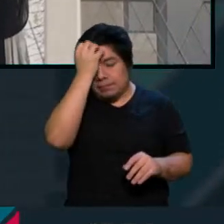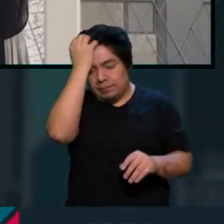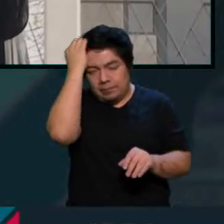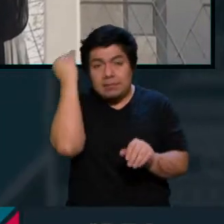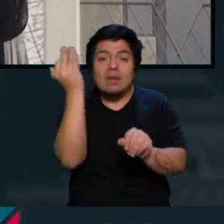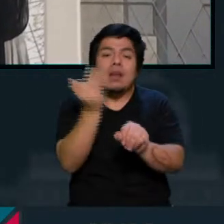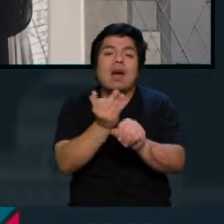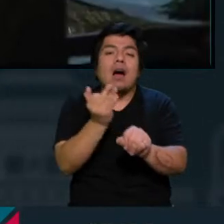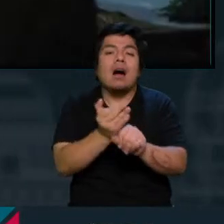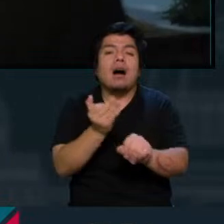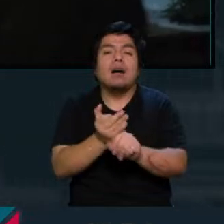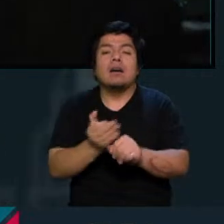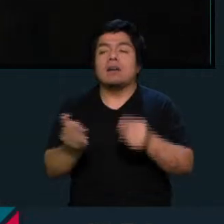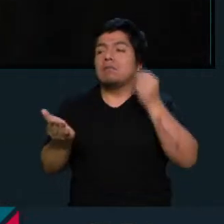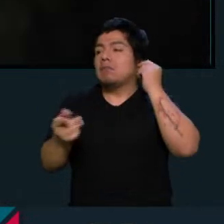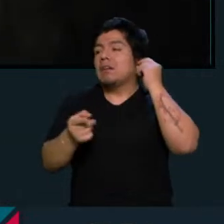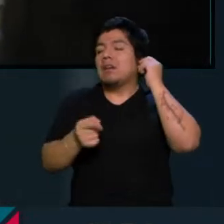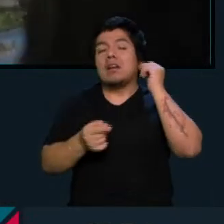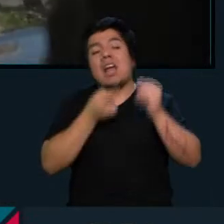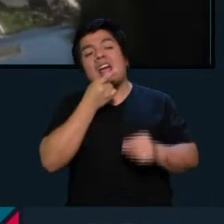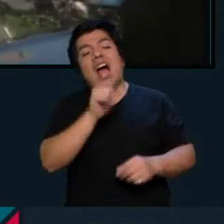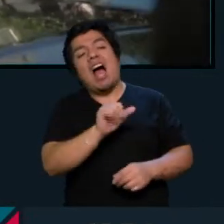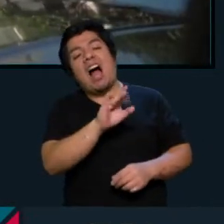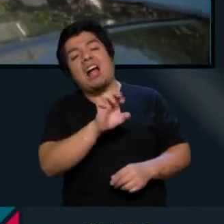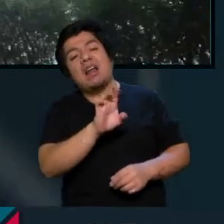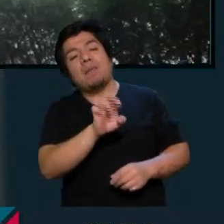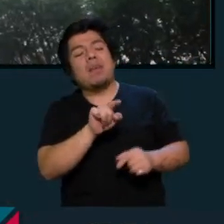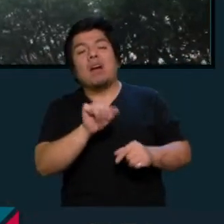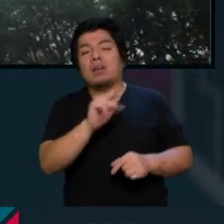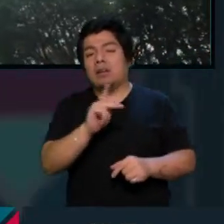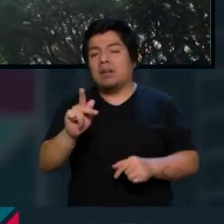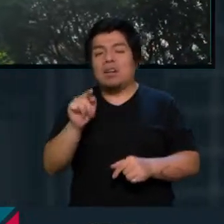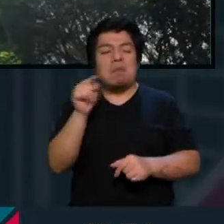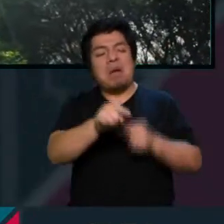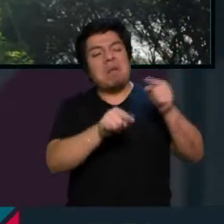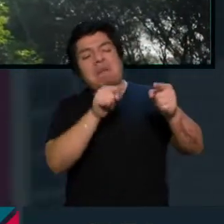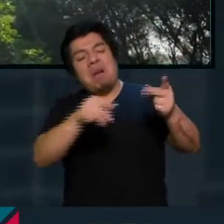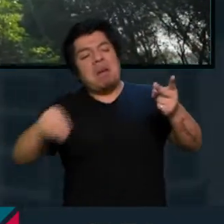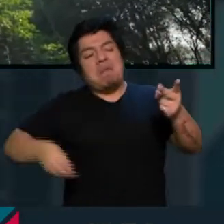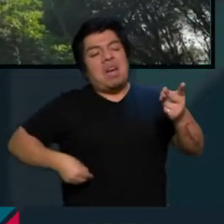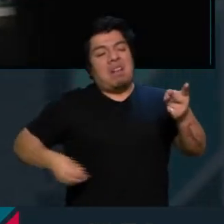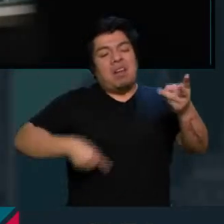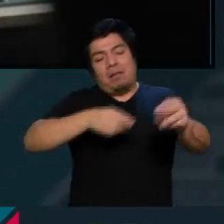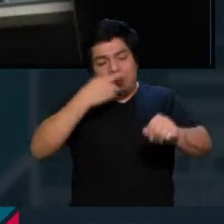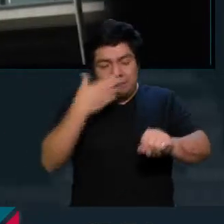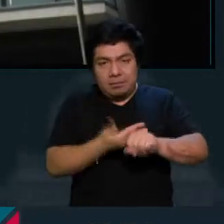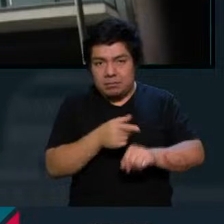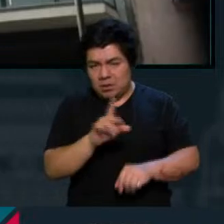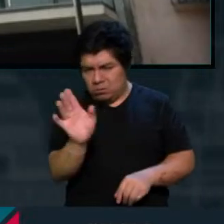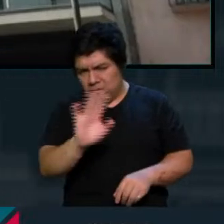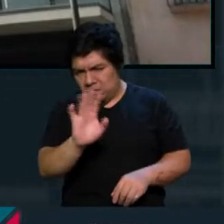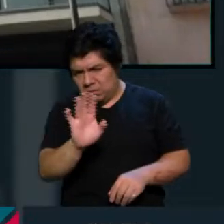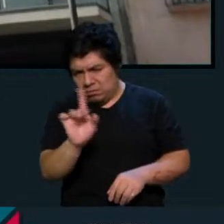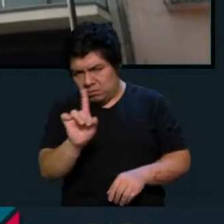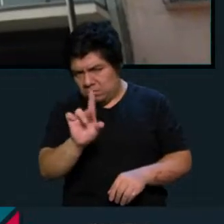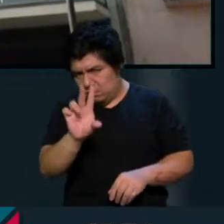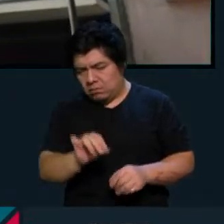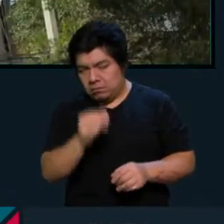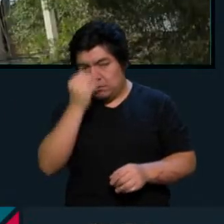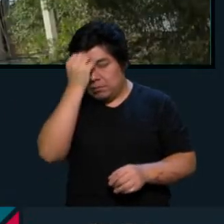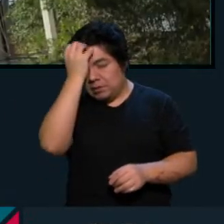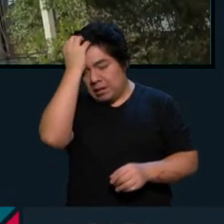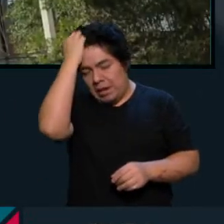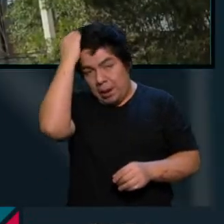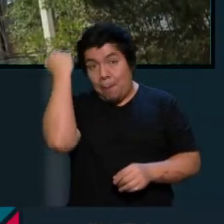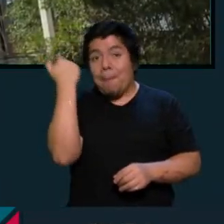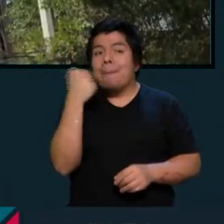que considerar que nadie acusa Airbnb o plataformas similares de ser las únicas responsables de la crisis de la vivienda, pero